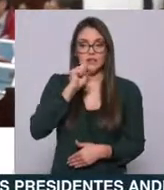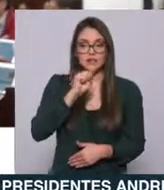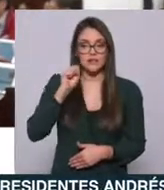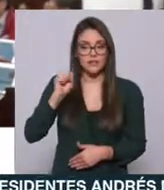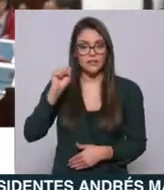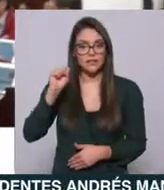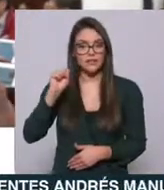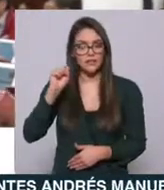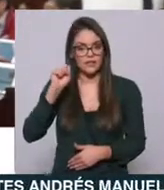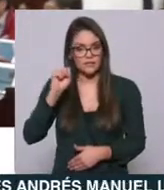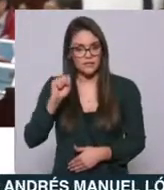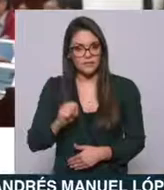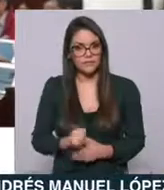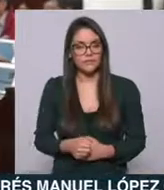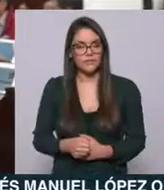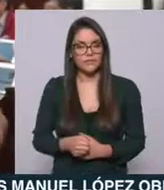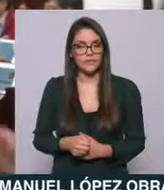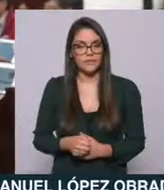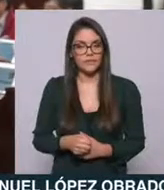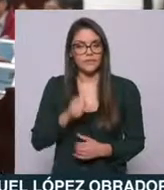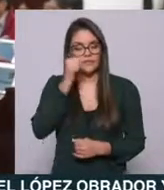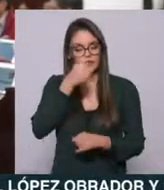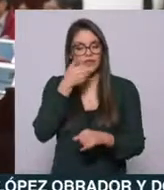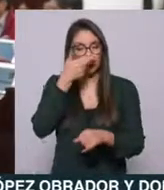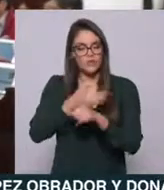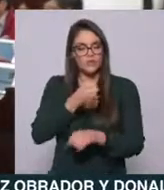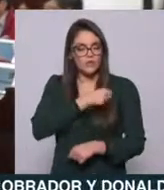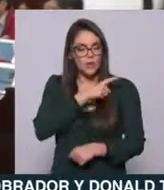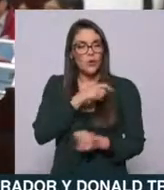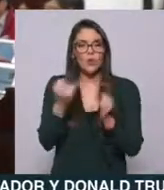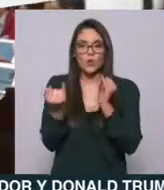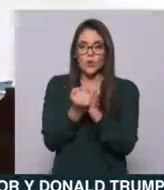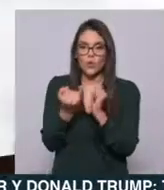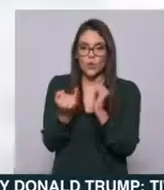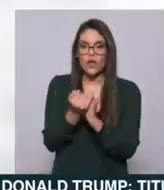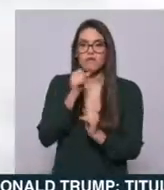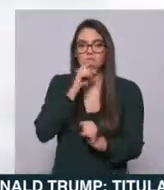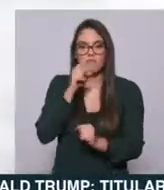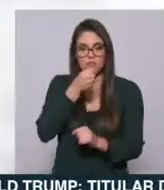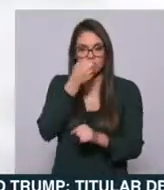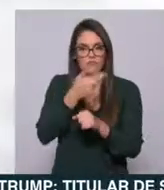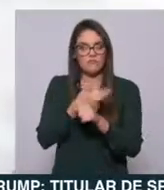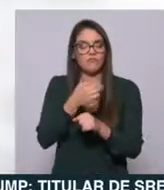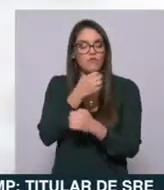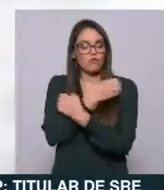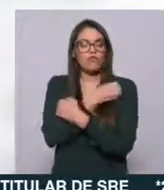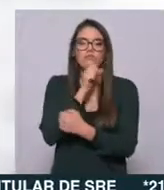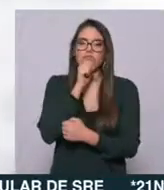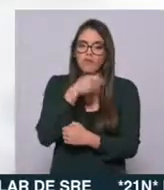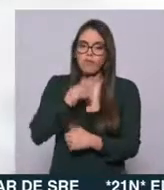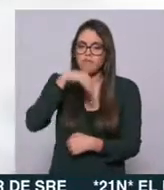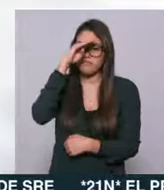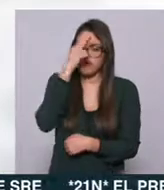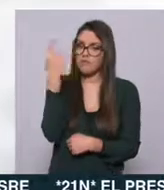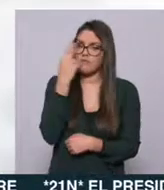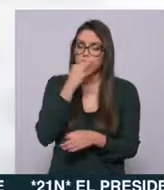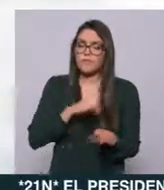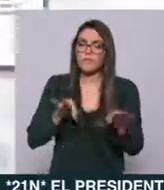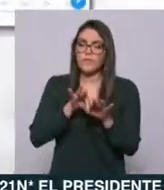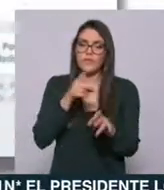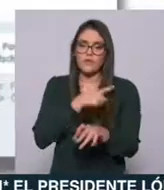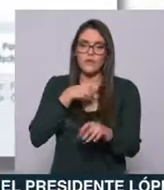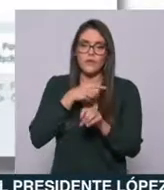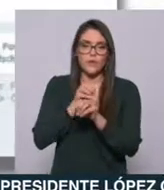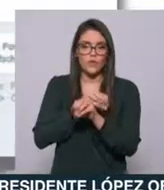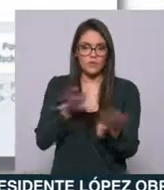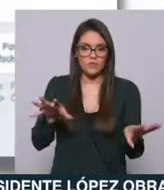Salud, lo tiene que estar promoviendo, y la Secretaría de Educación también. La legisladora citó datos del INEGI en los que se